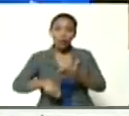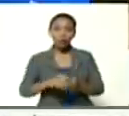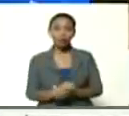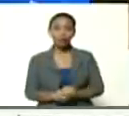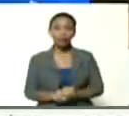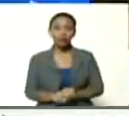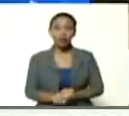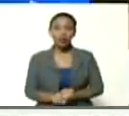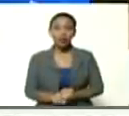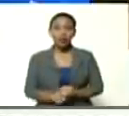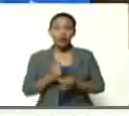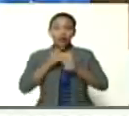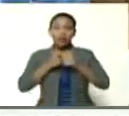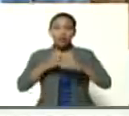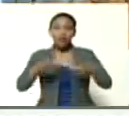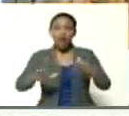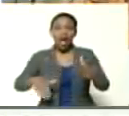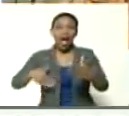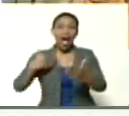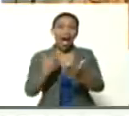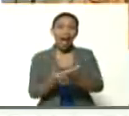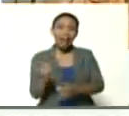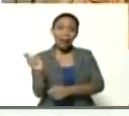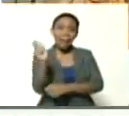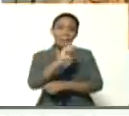Lo extendemos hasta el mes de septiembre.